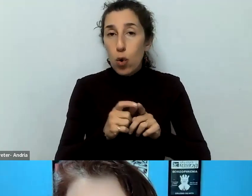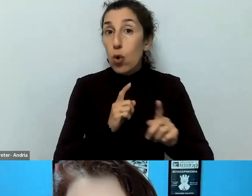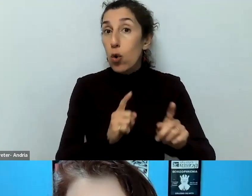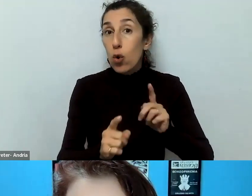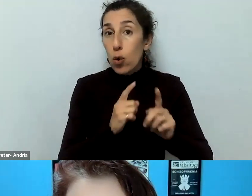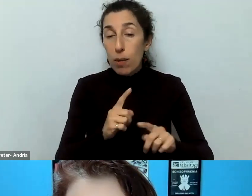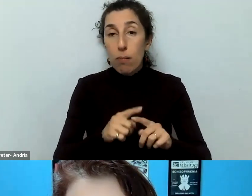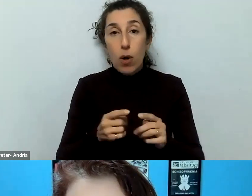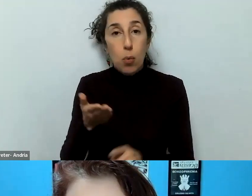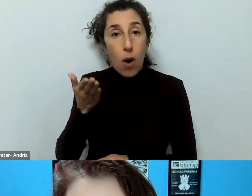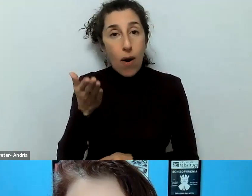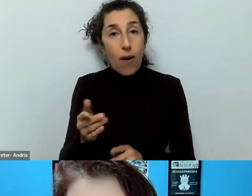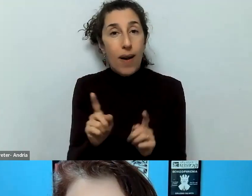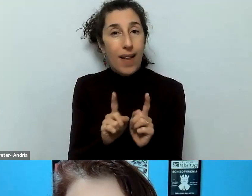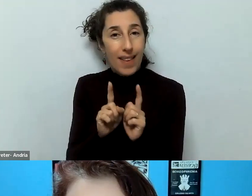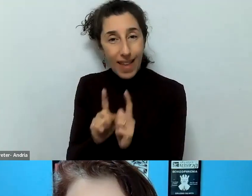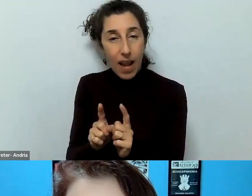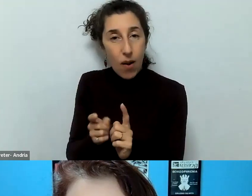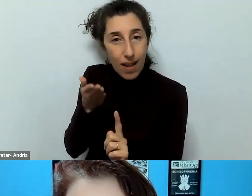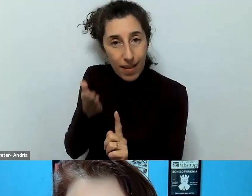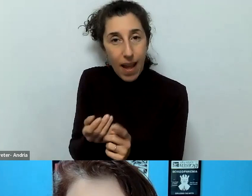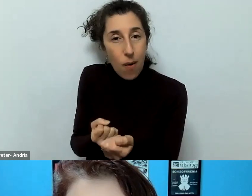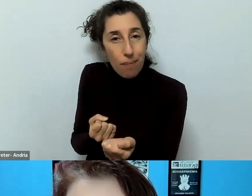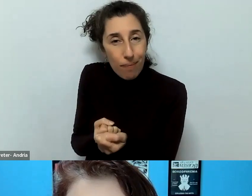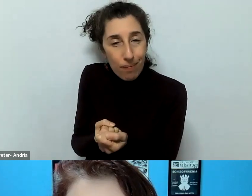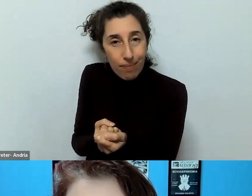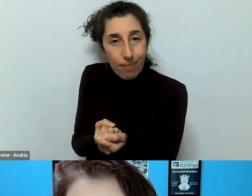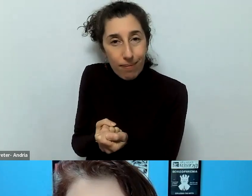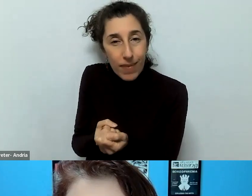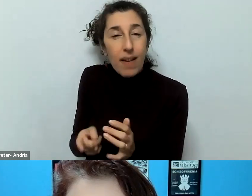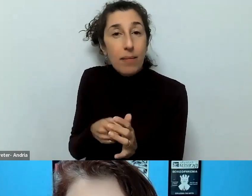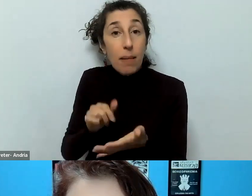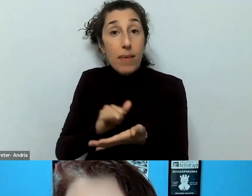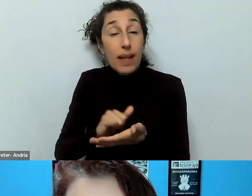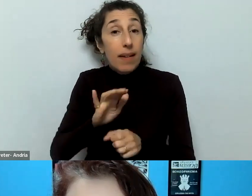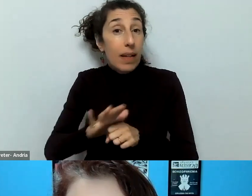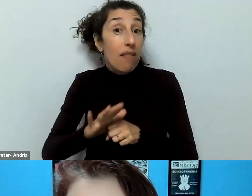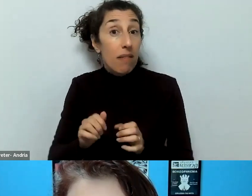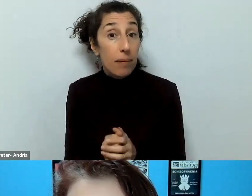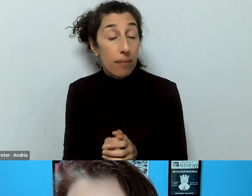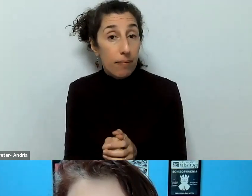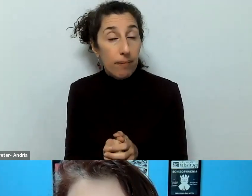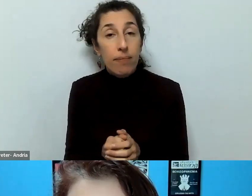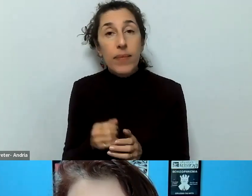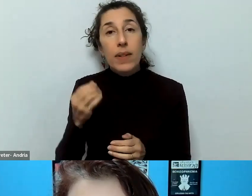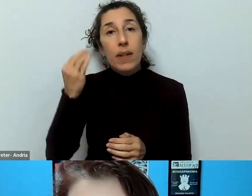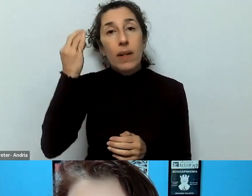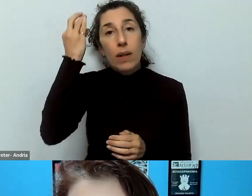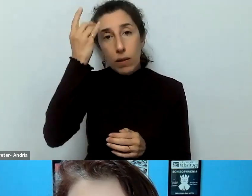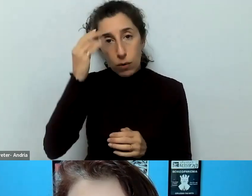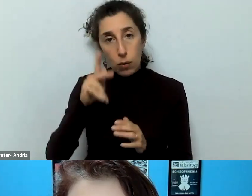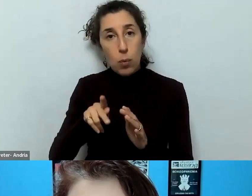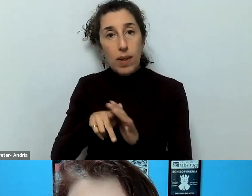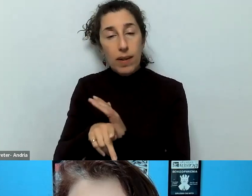silencio y estando con ellos es bastante. El suicidio es